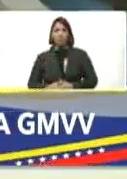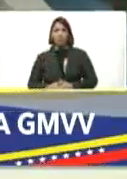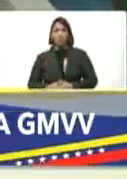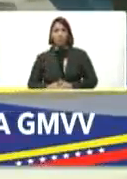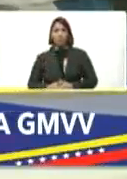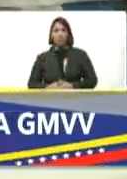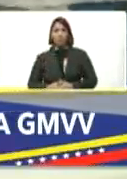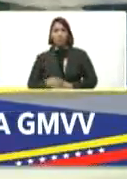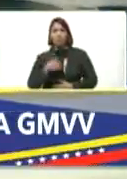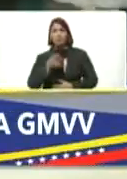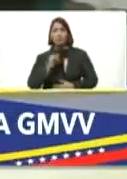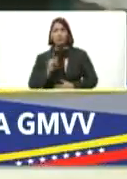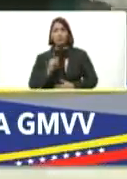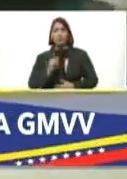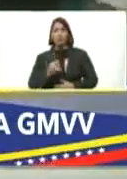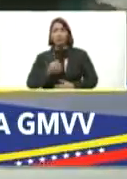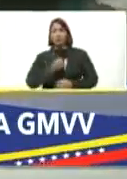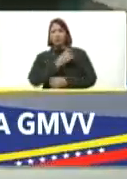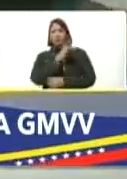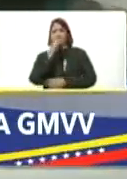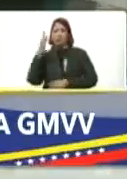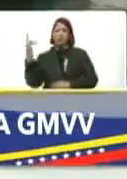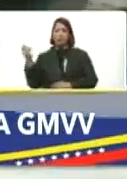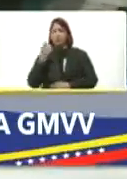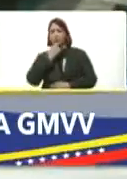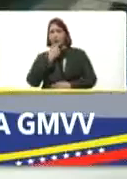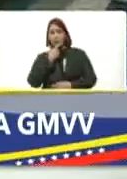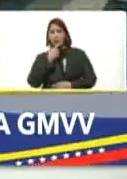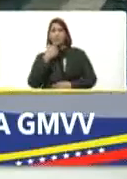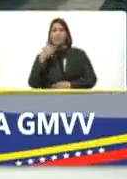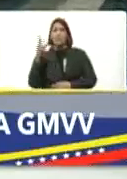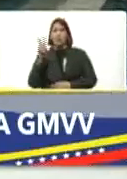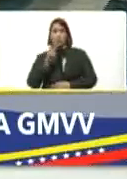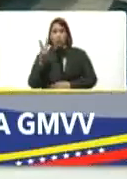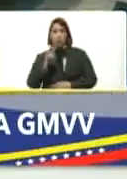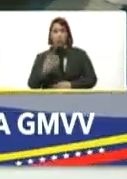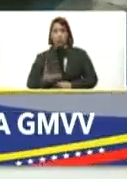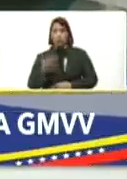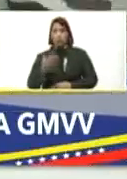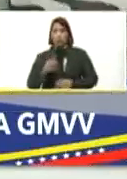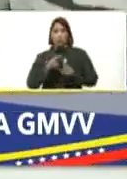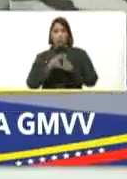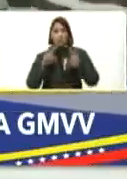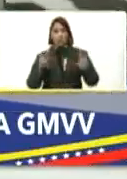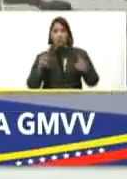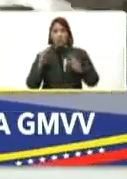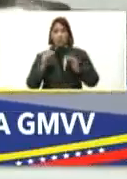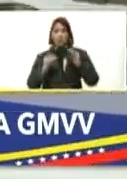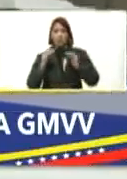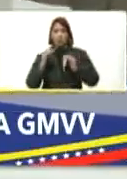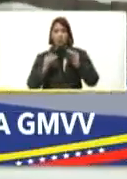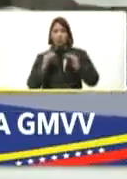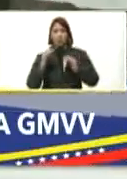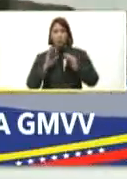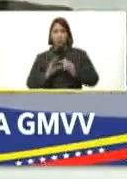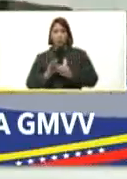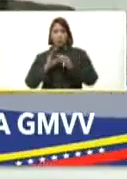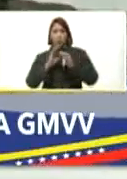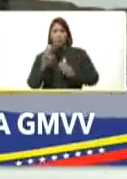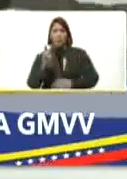Eso es lo que está reverdeciendo en Venezuela. Por eso es tan importante la paz, la estabilidad, la unión de